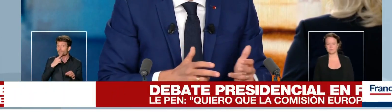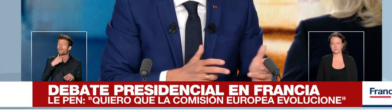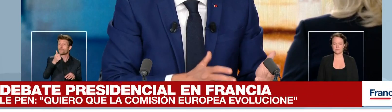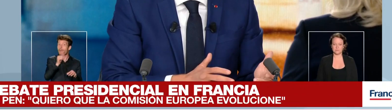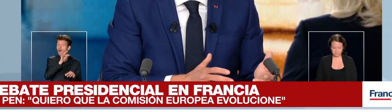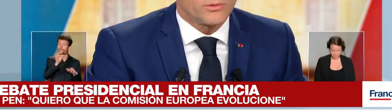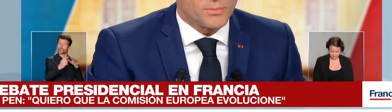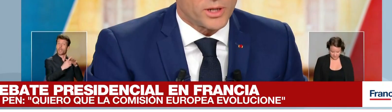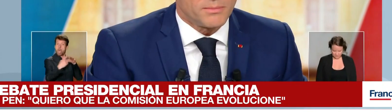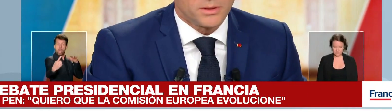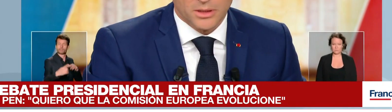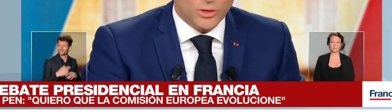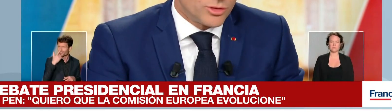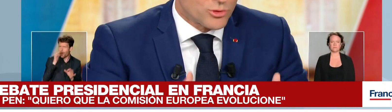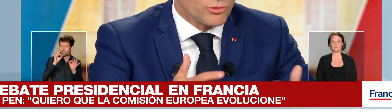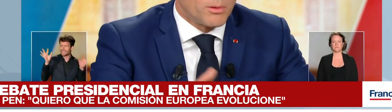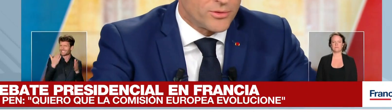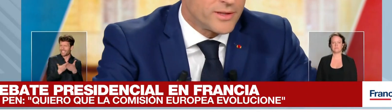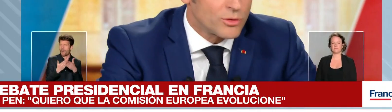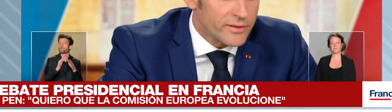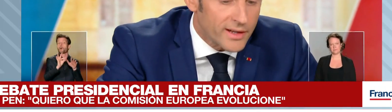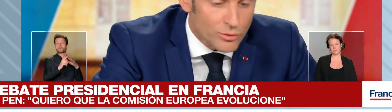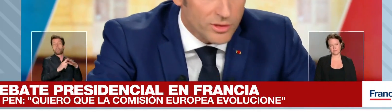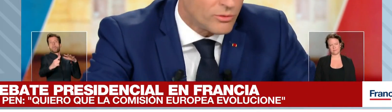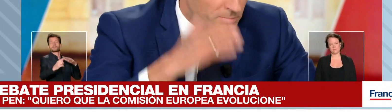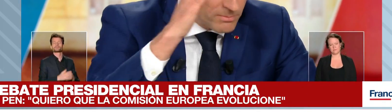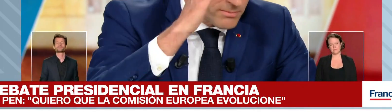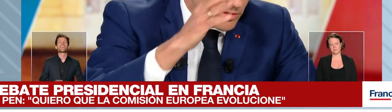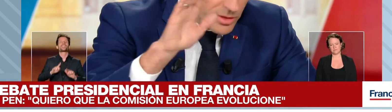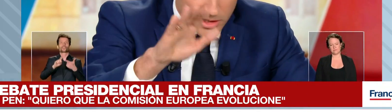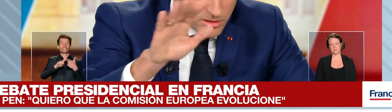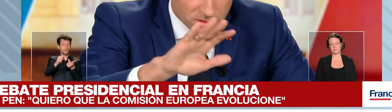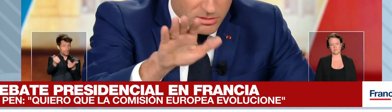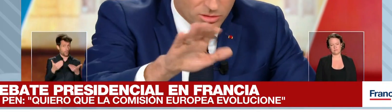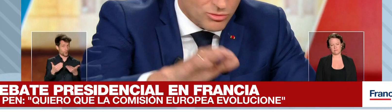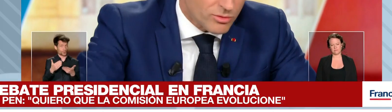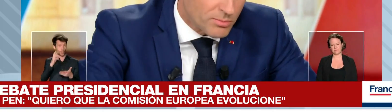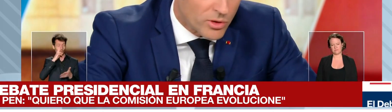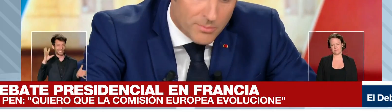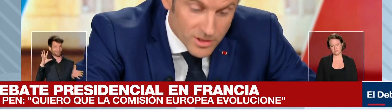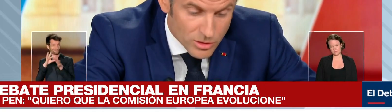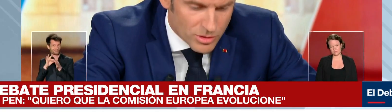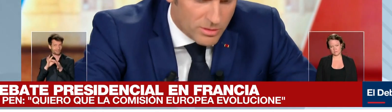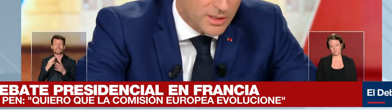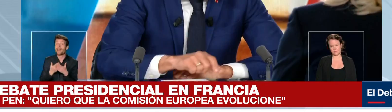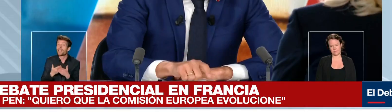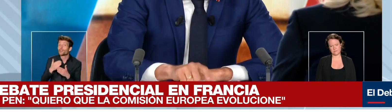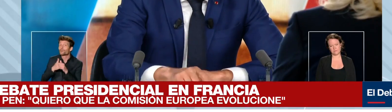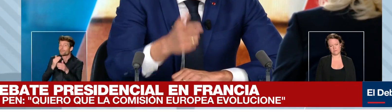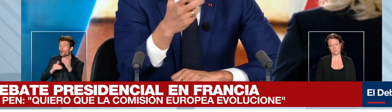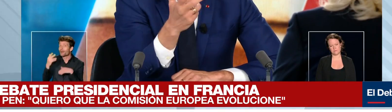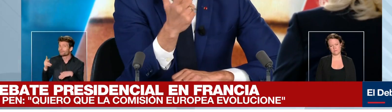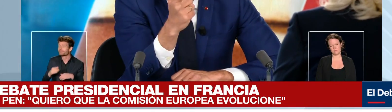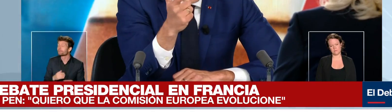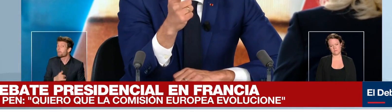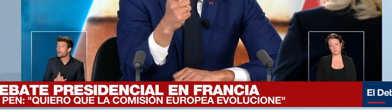aparte. Y lo que usted dice parece una banda aparte en su programa. Y también propone una alianza con Rusia, y eso